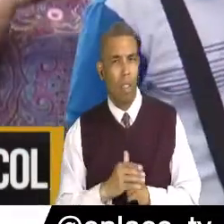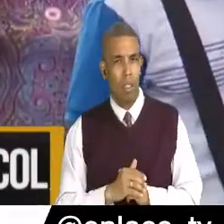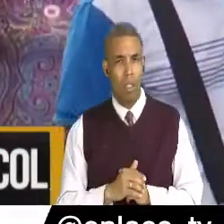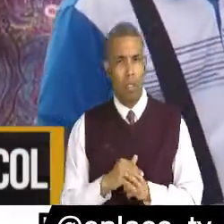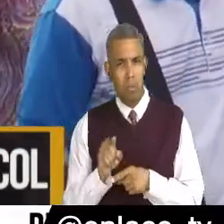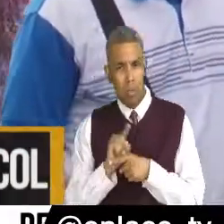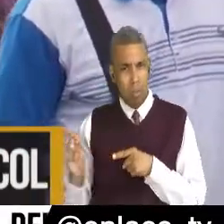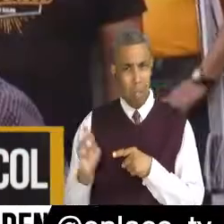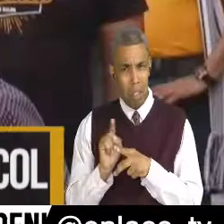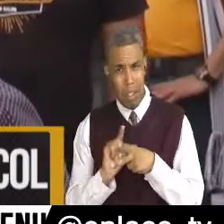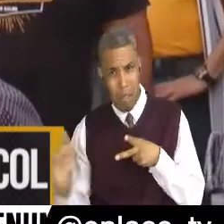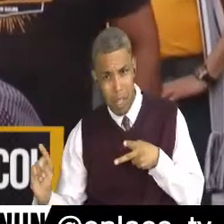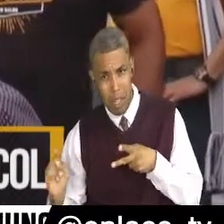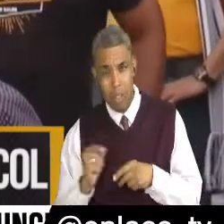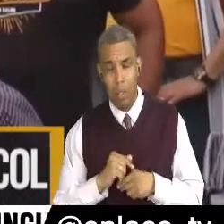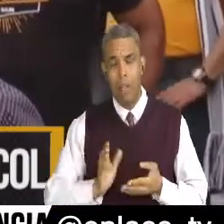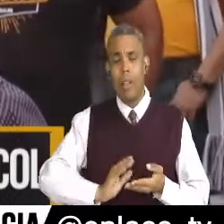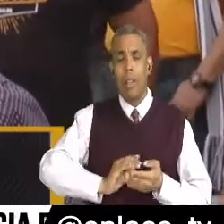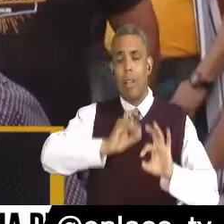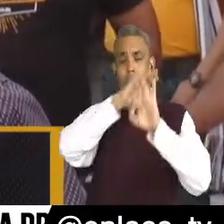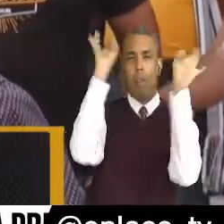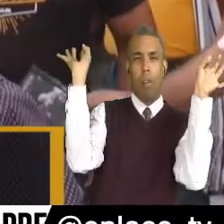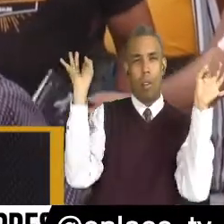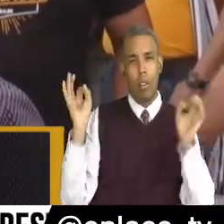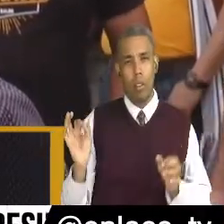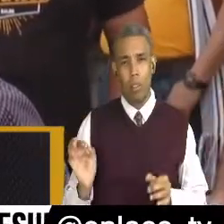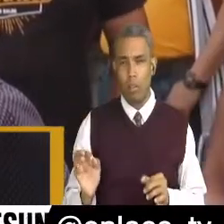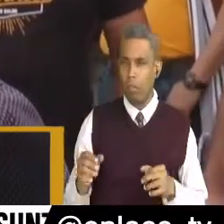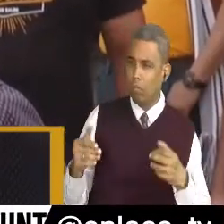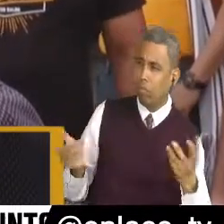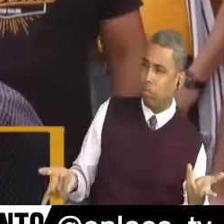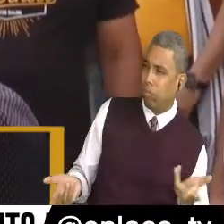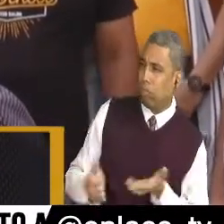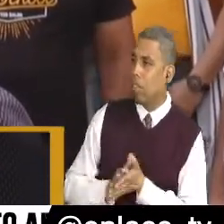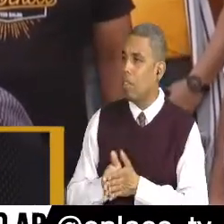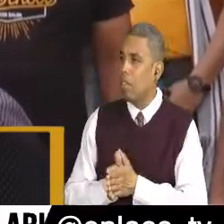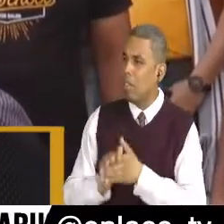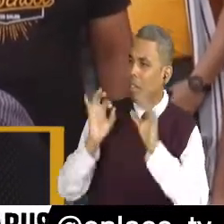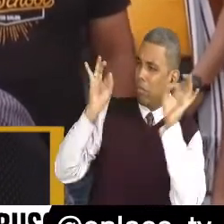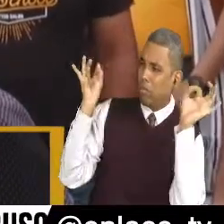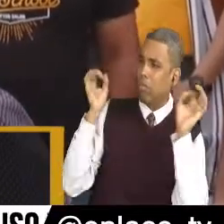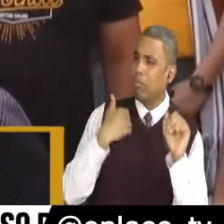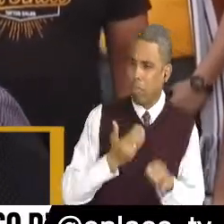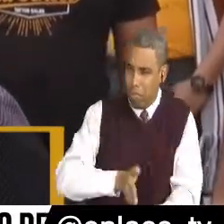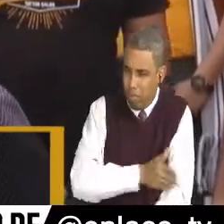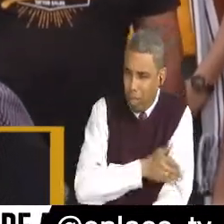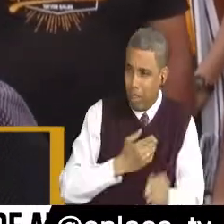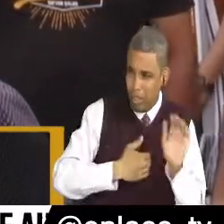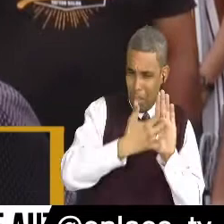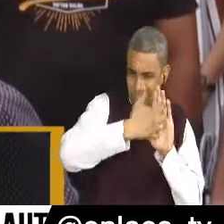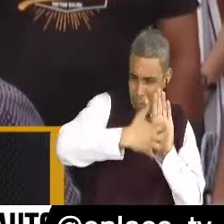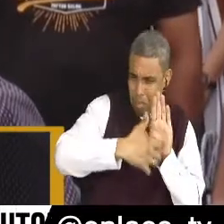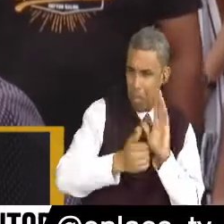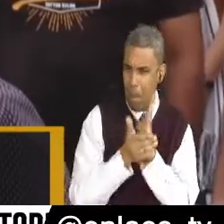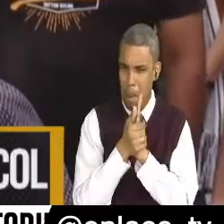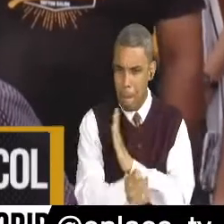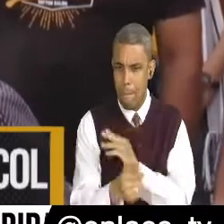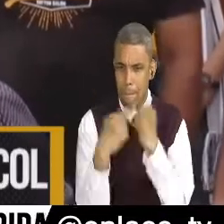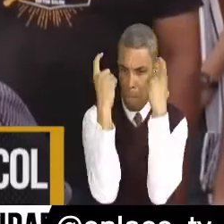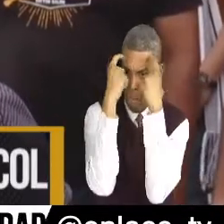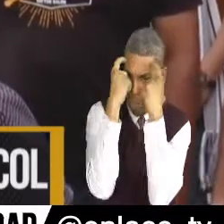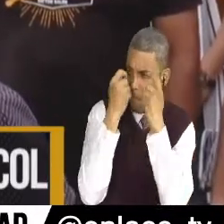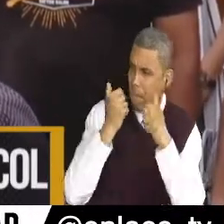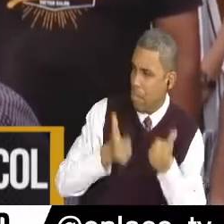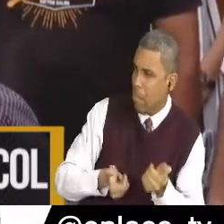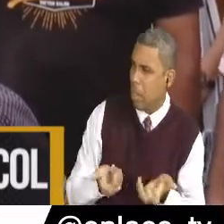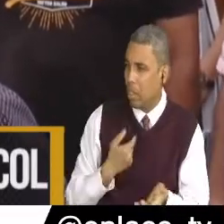2 semanas, descartaron a más de 10 compañeros, negándole la oportunidad y teniendo todos los requisitos, actitudes, para laborar como